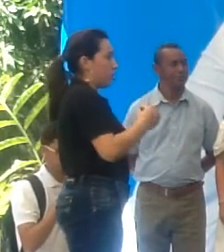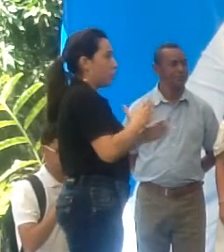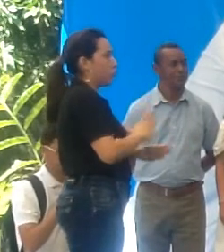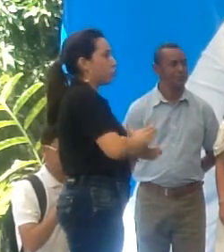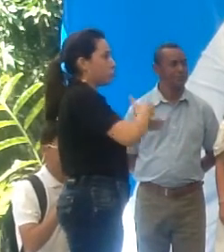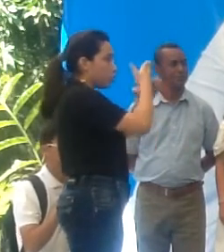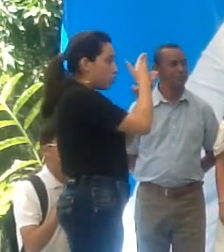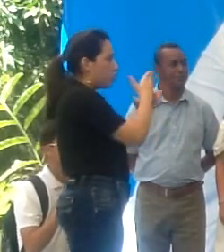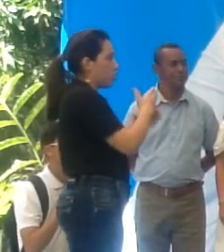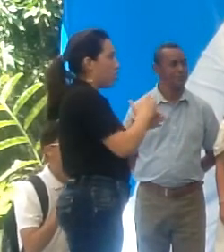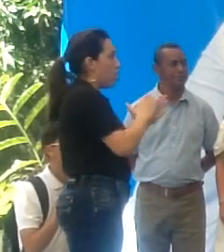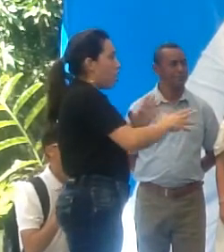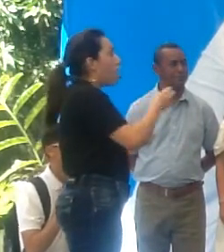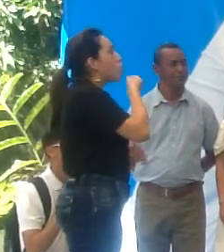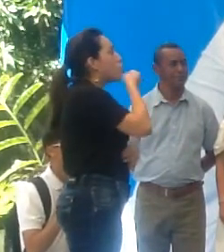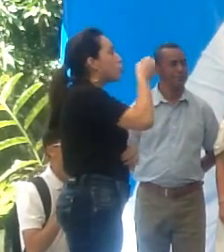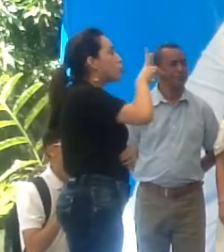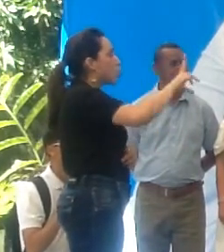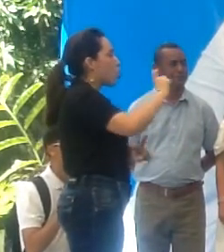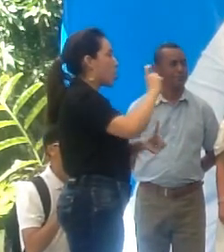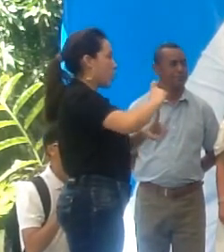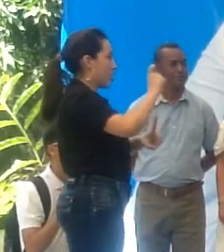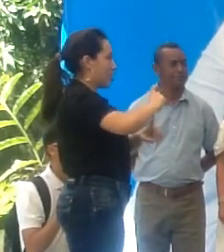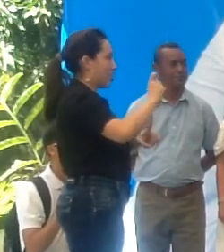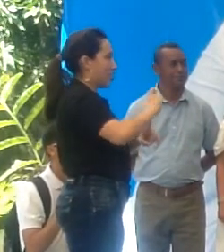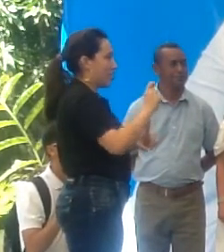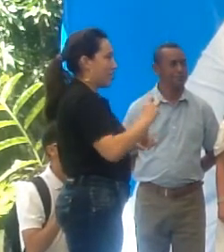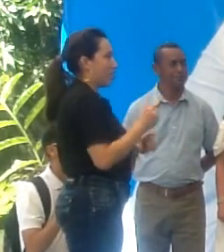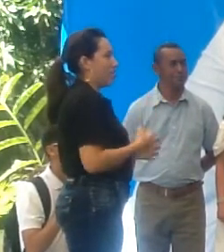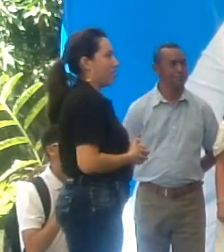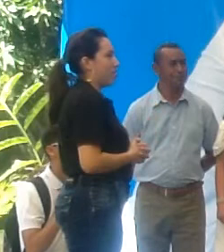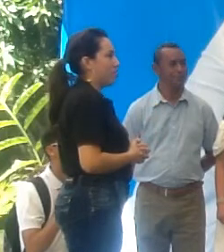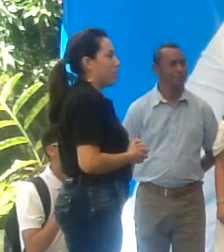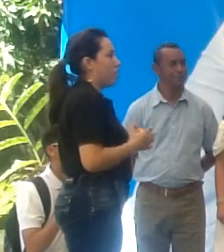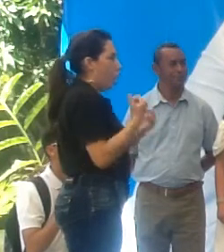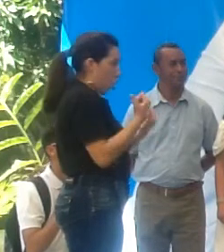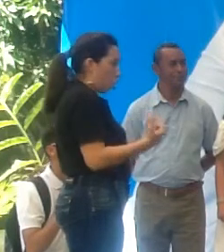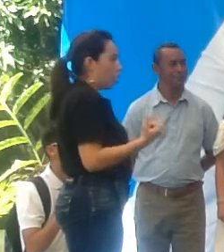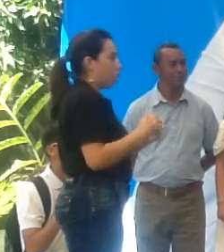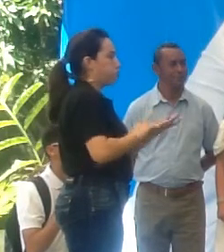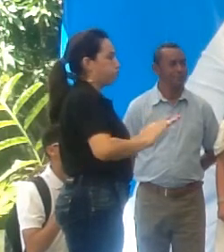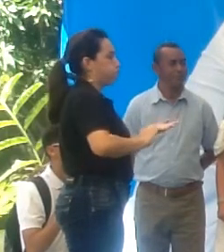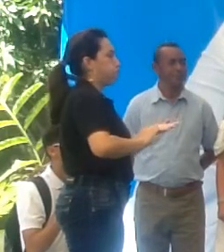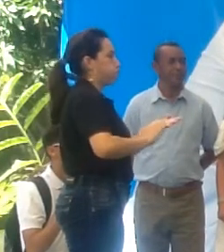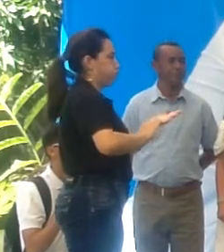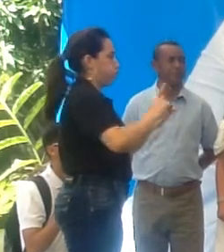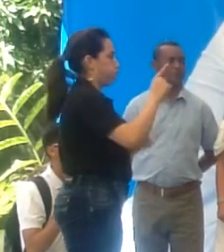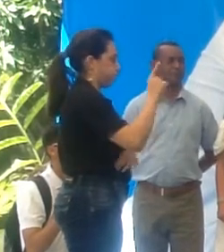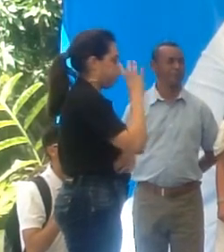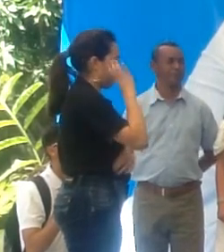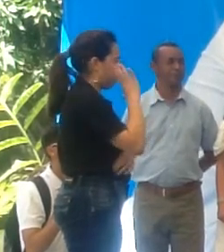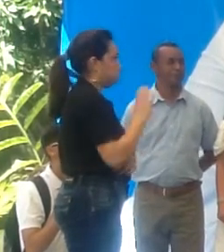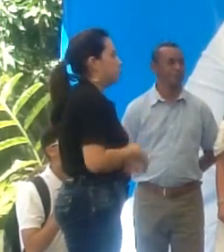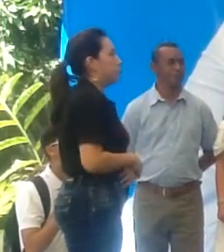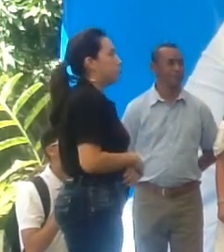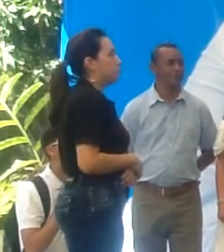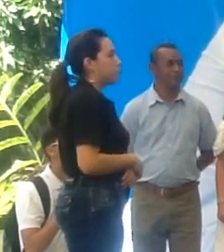de la variante en el sur de Ciénaga, que actualmente se encuentra en ejecución. Una vía que